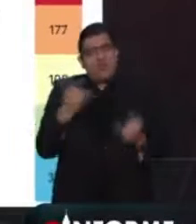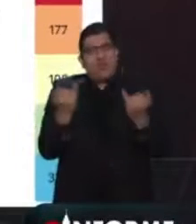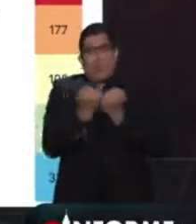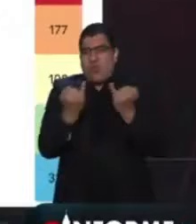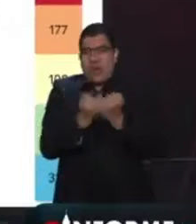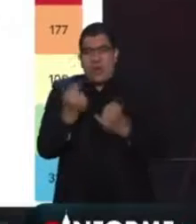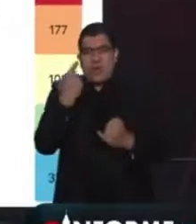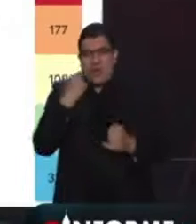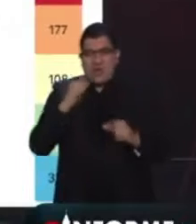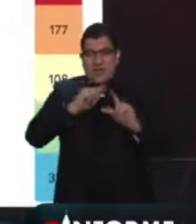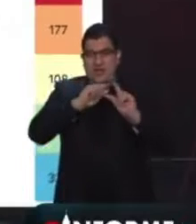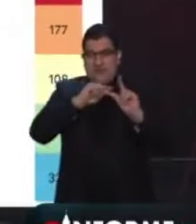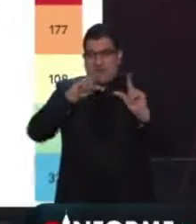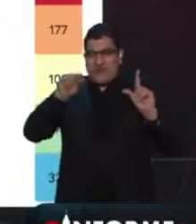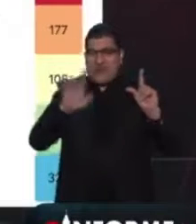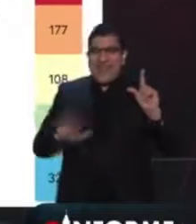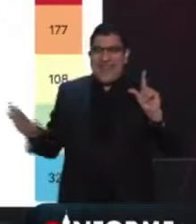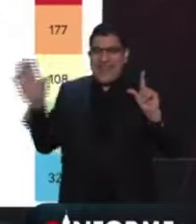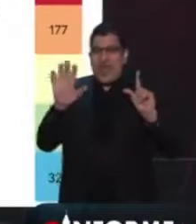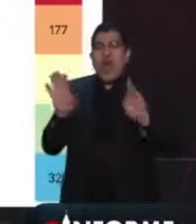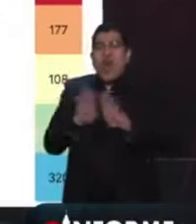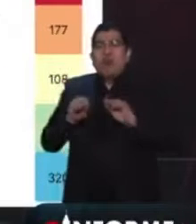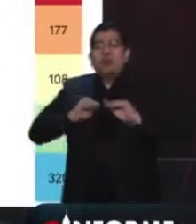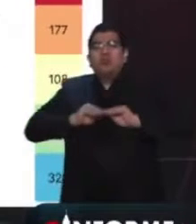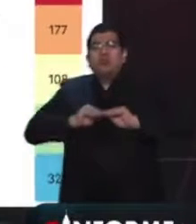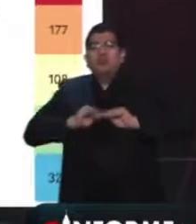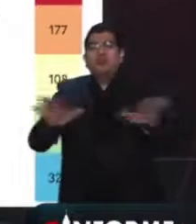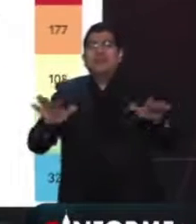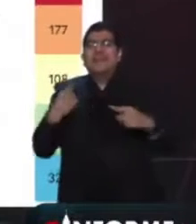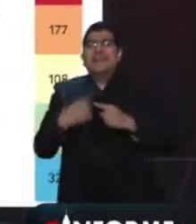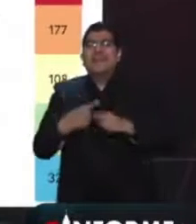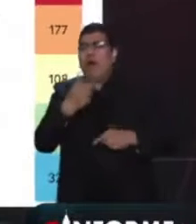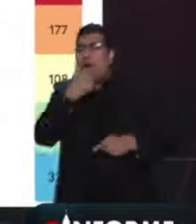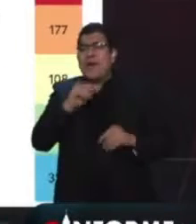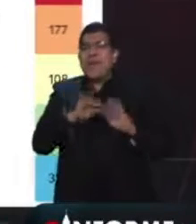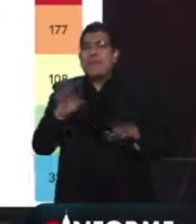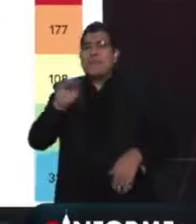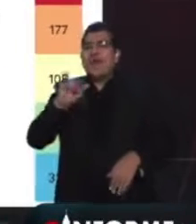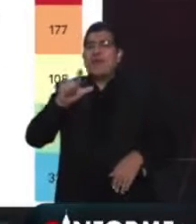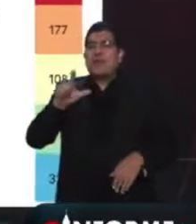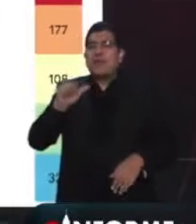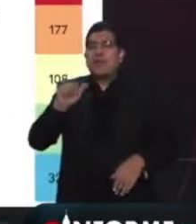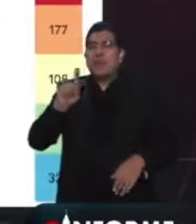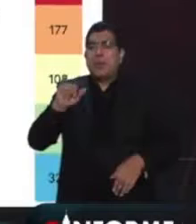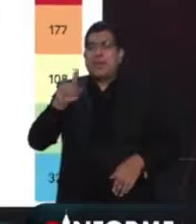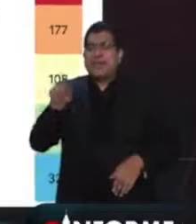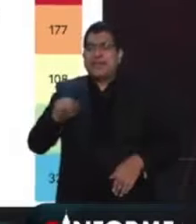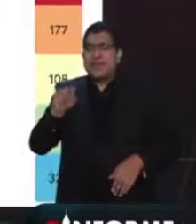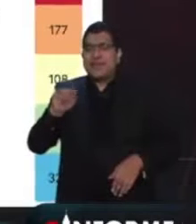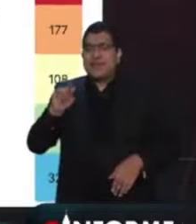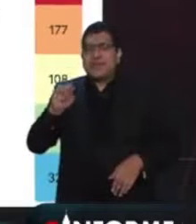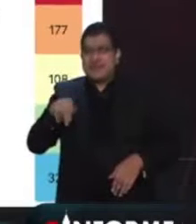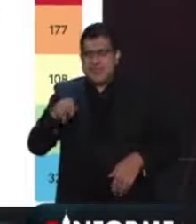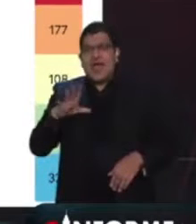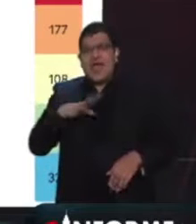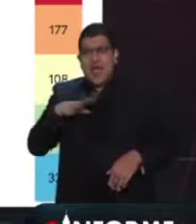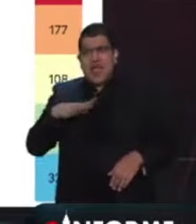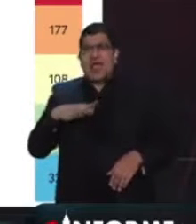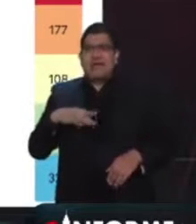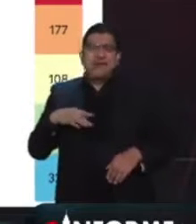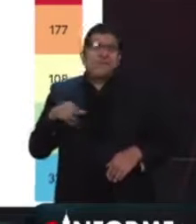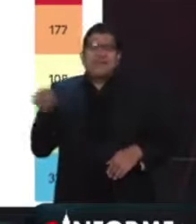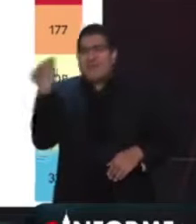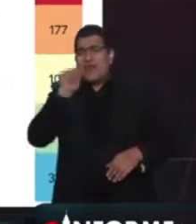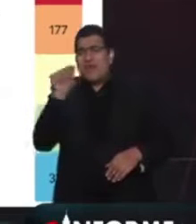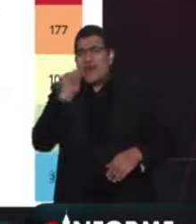caso que vemos en la gráfica. ¿Cómo se propagó este rumor? Que lo empezó el periodista Manuel López San Martín, que es un periodista que te lo encuentras en los lobbies de los hoteles casi